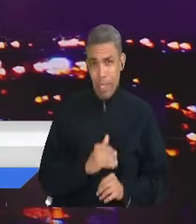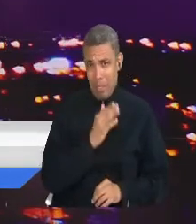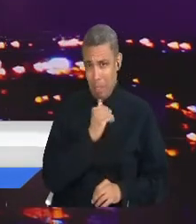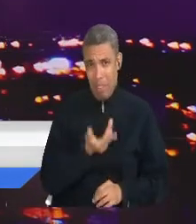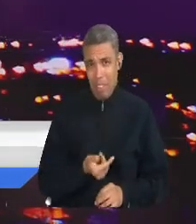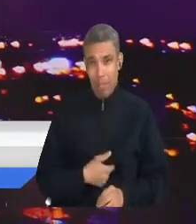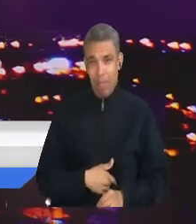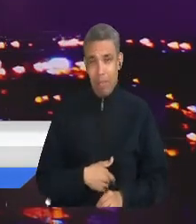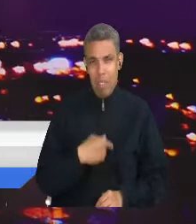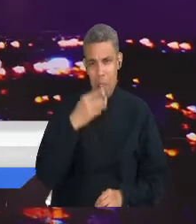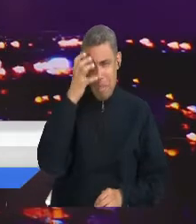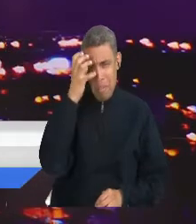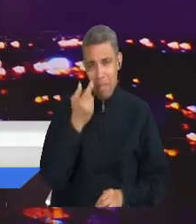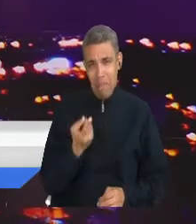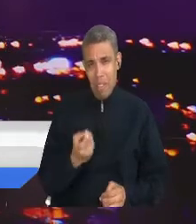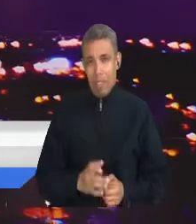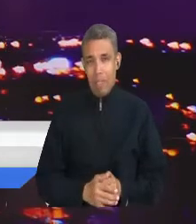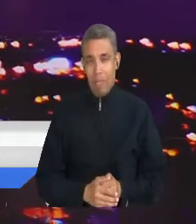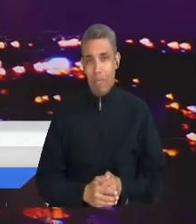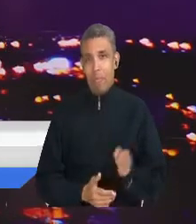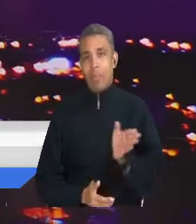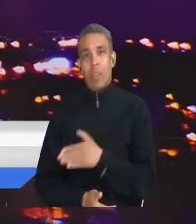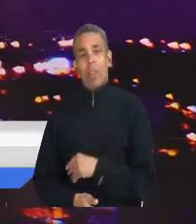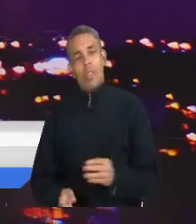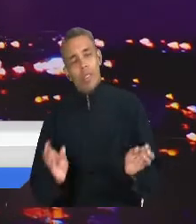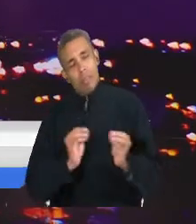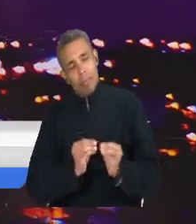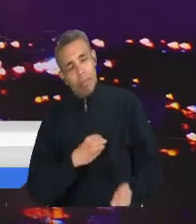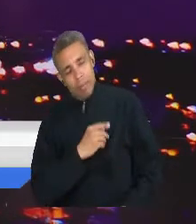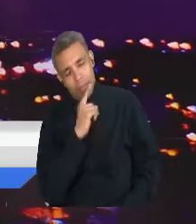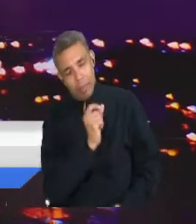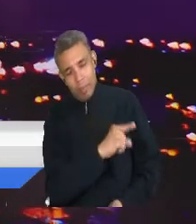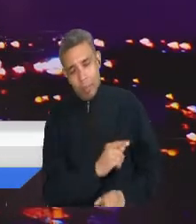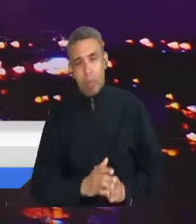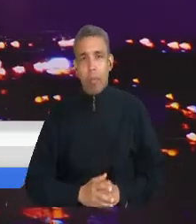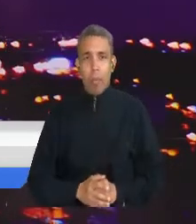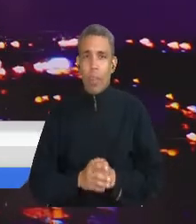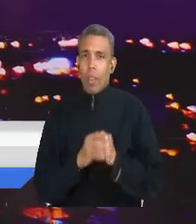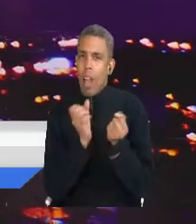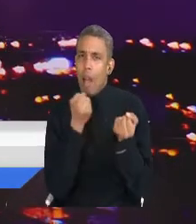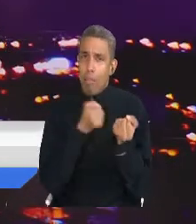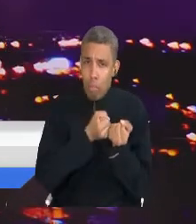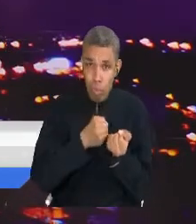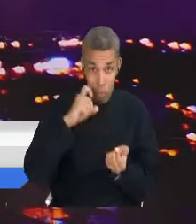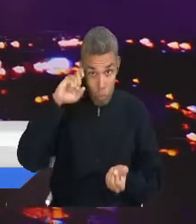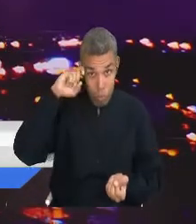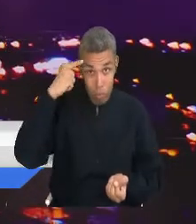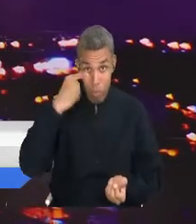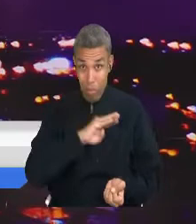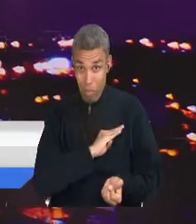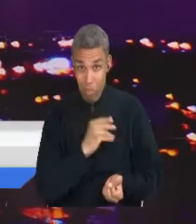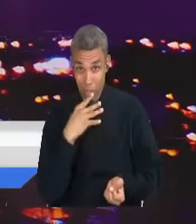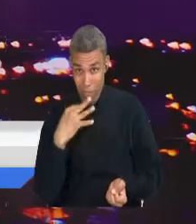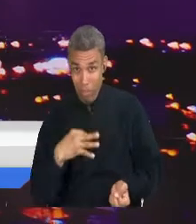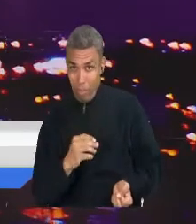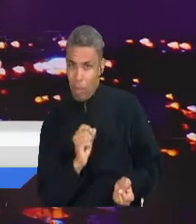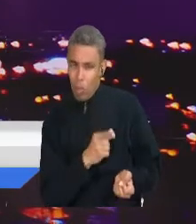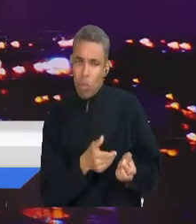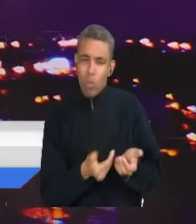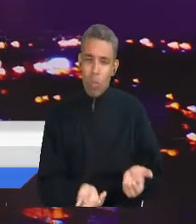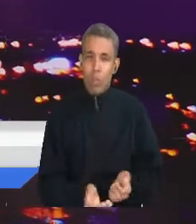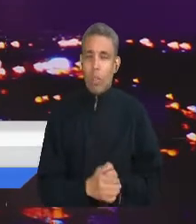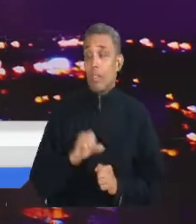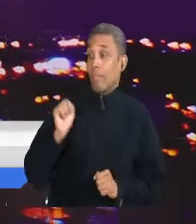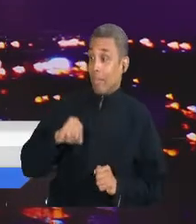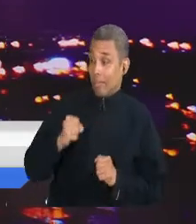La fecha tradicional de este festival, como así lo ordena el mismo acuerdo municipal, es en el aniversario de la ciudad. Y eso es un agradecimiento